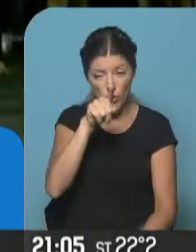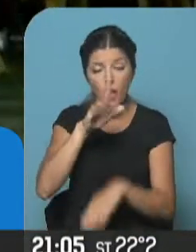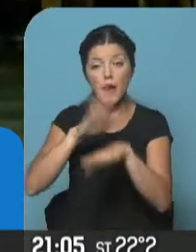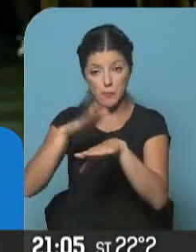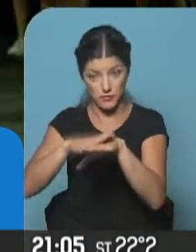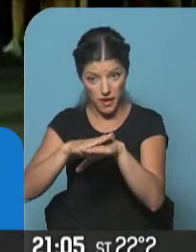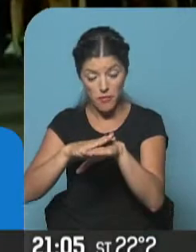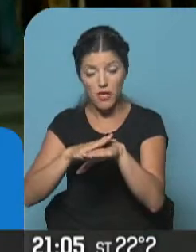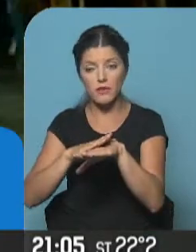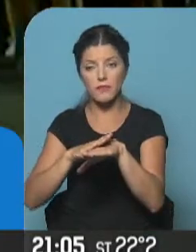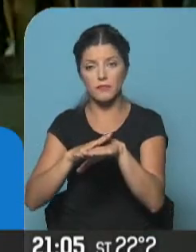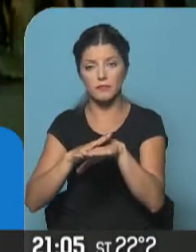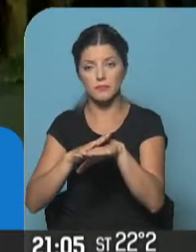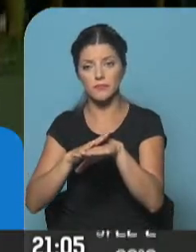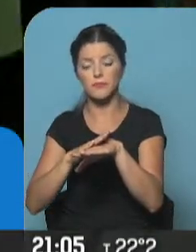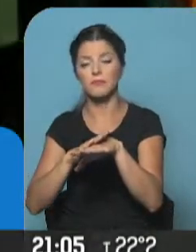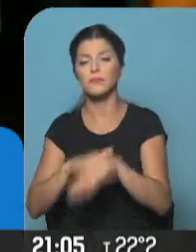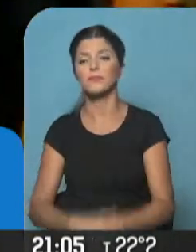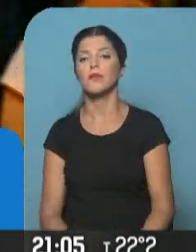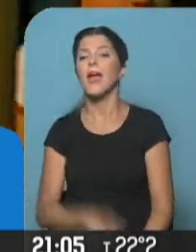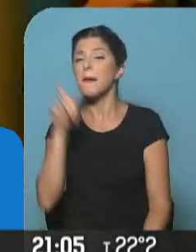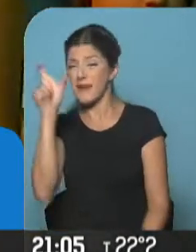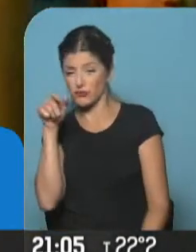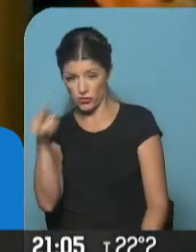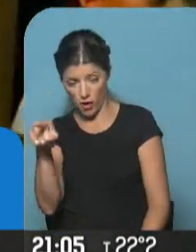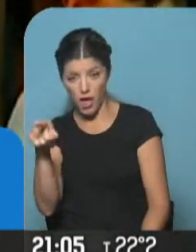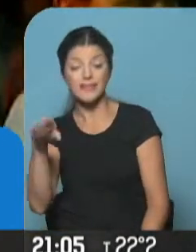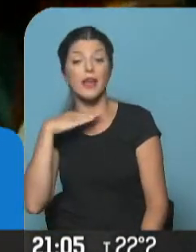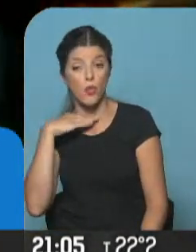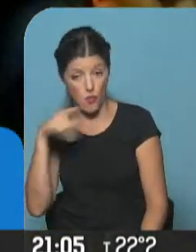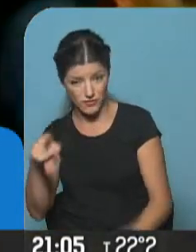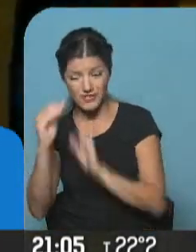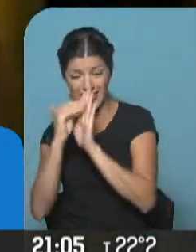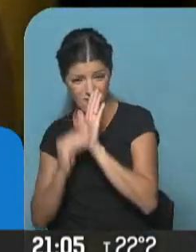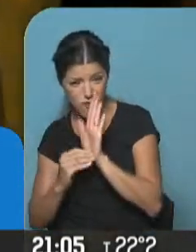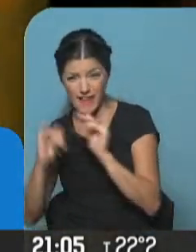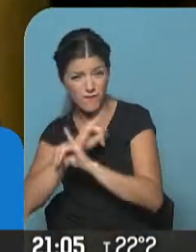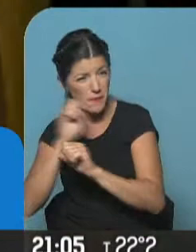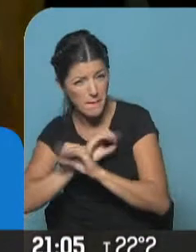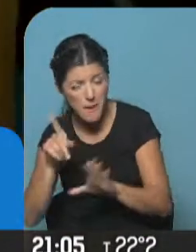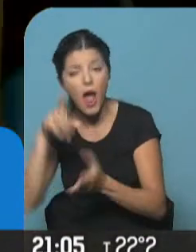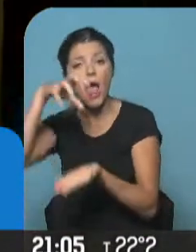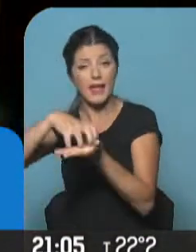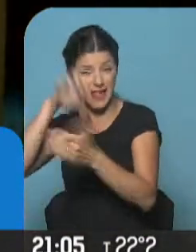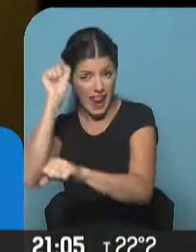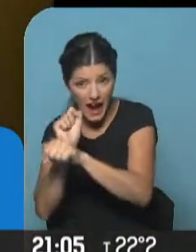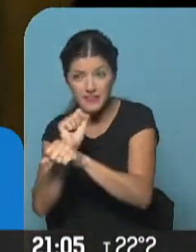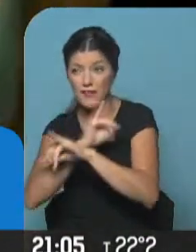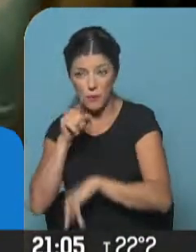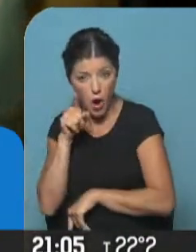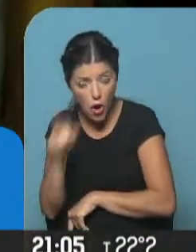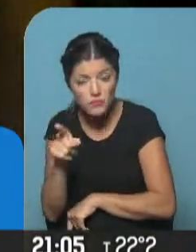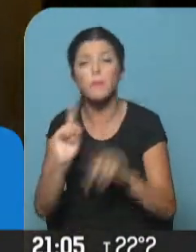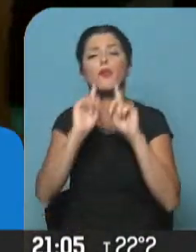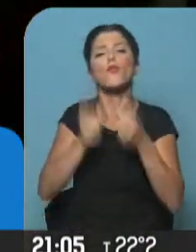de tiempo, pese a tener brutales antecedentes y dos informes desfavorables del servicio penitenciario, benefició con